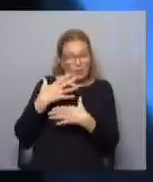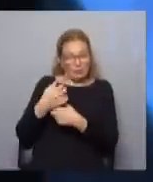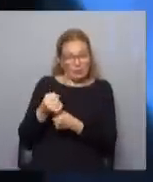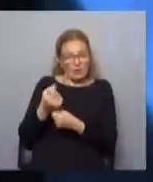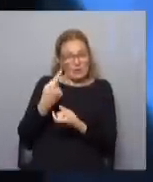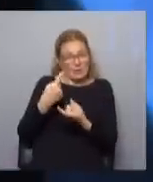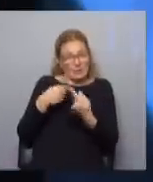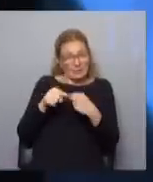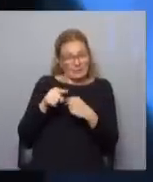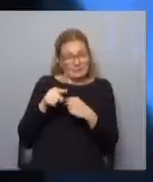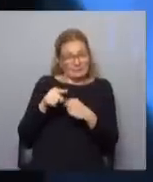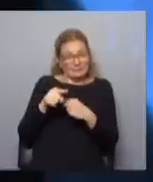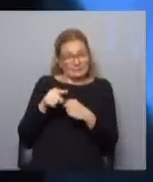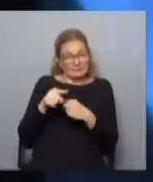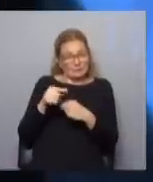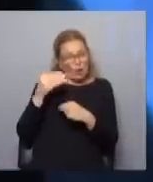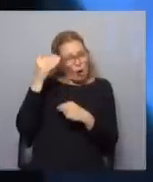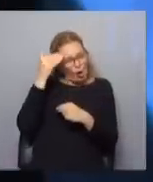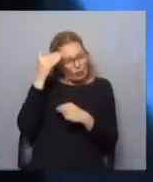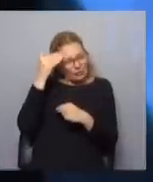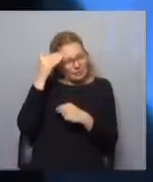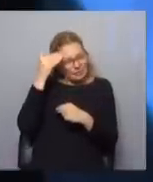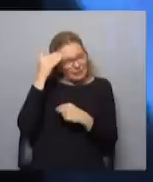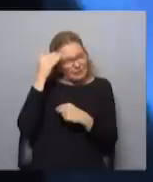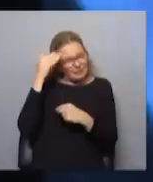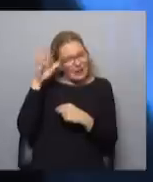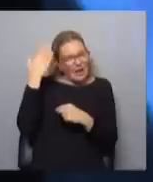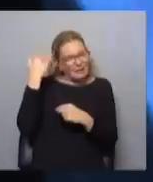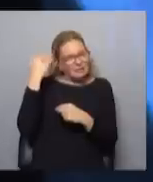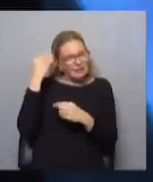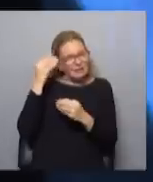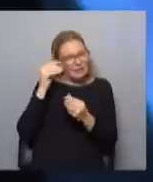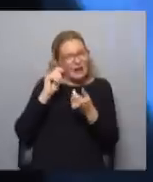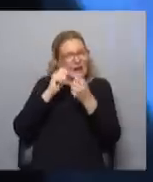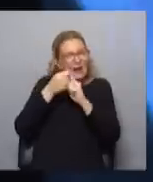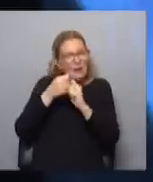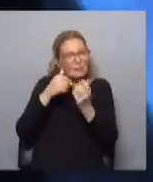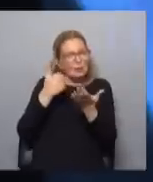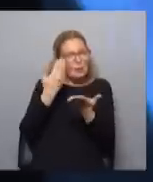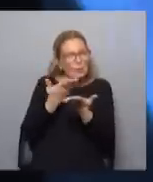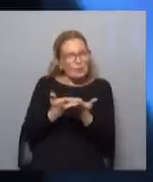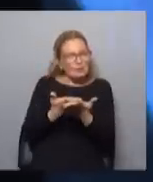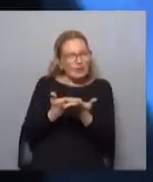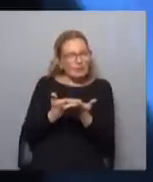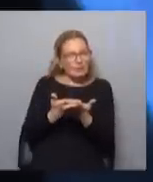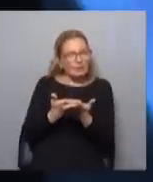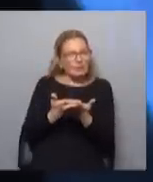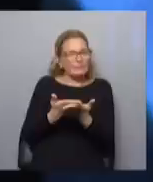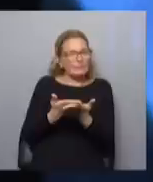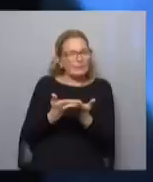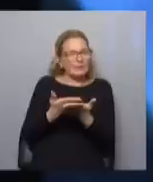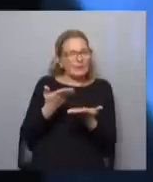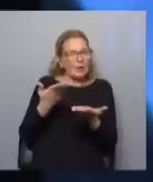pero que si nosotros no somos conscientes de esa construcción y de aquella construcción de propuestas que